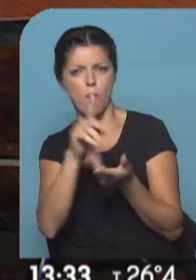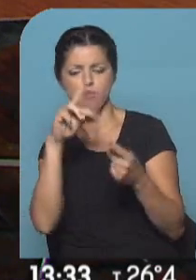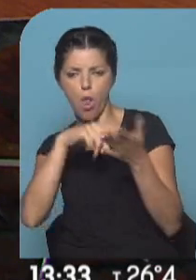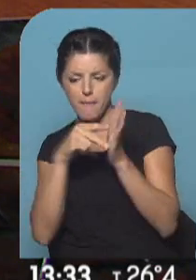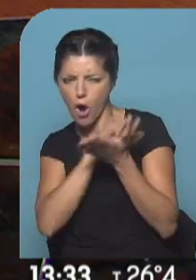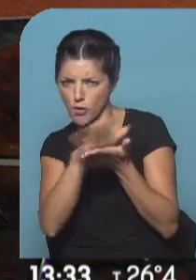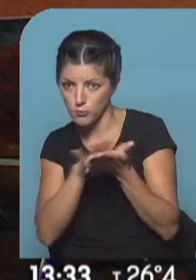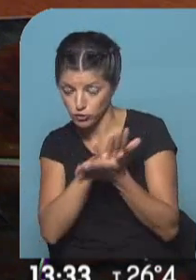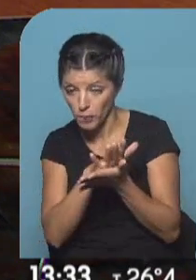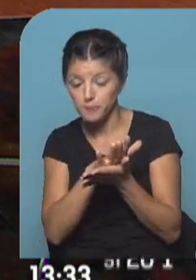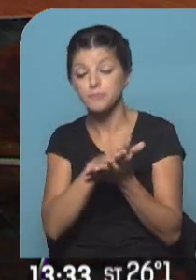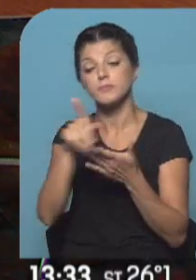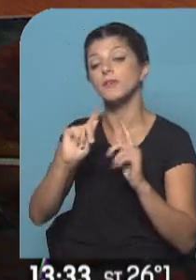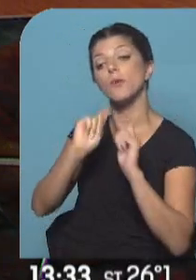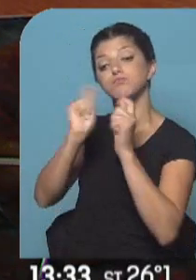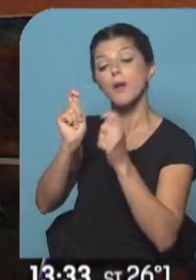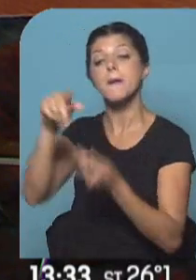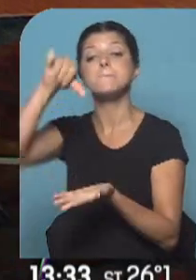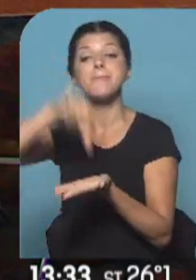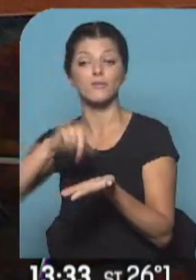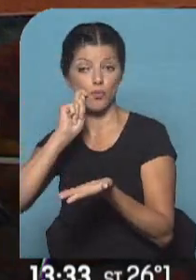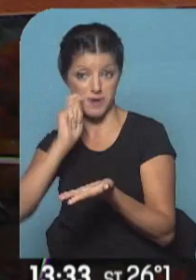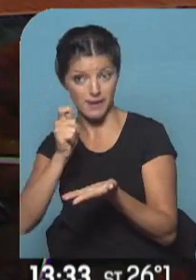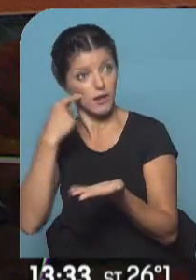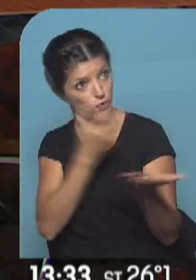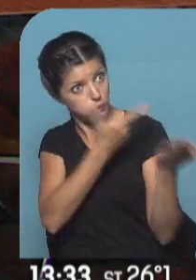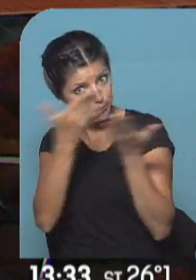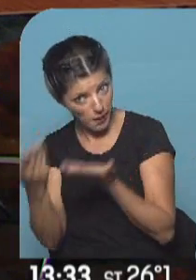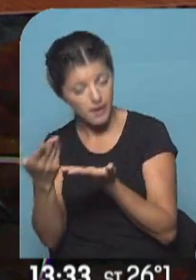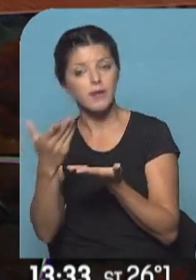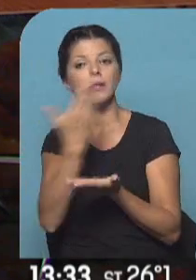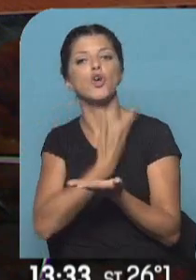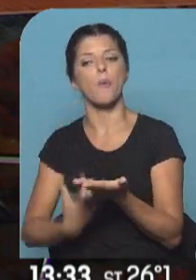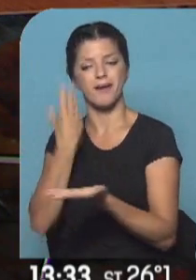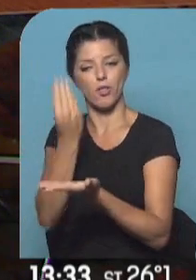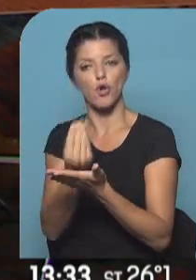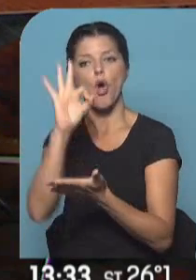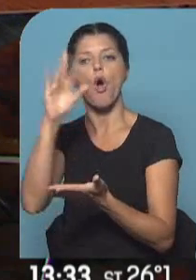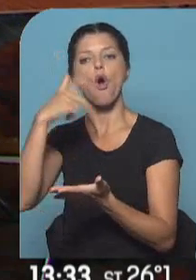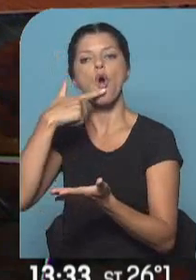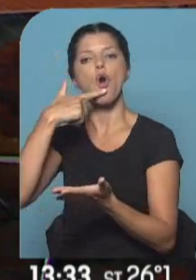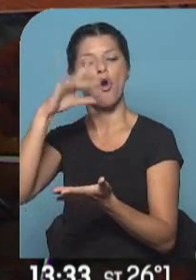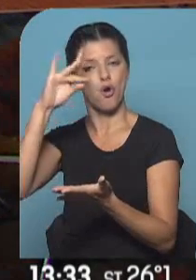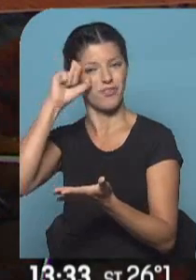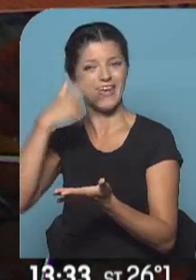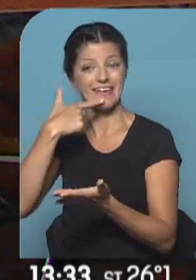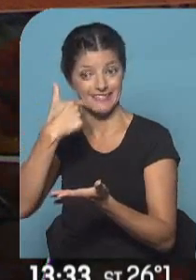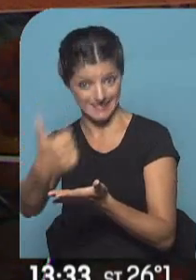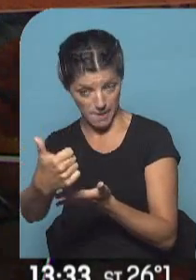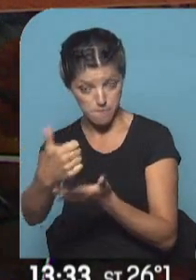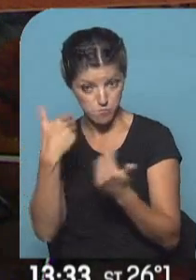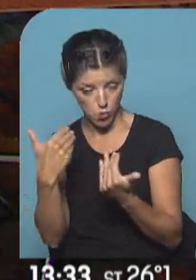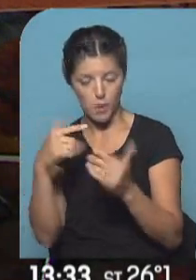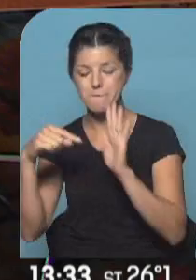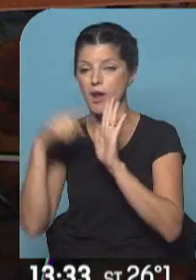gobierno de Ucrania lo recibió hace unos años y hasta le dio la gobernación de Odessa. Sin embargo, ahora las cosas no están bien entre ellos tampoco. Hubo